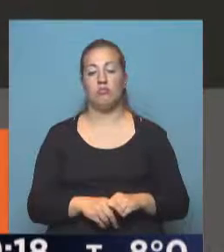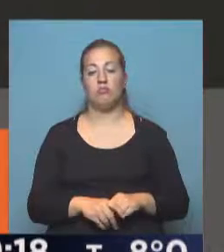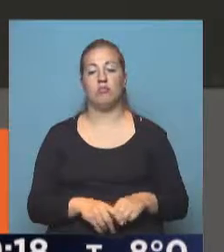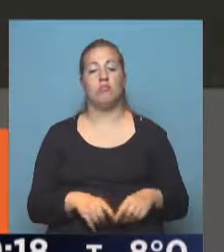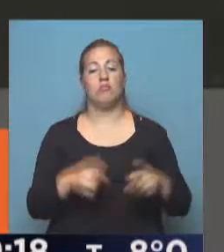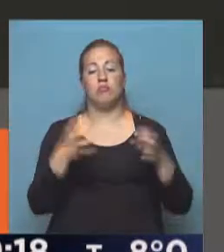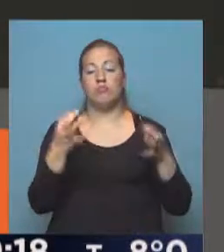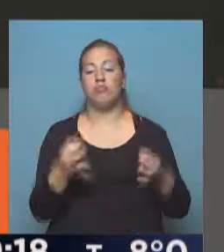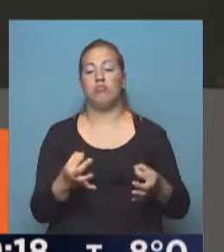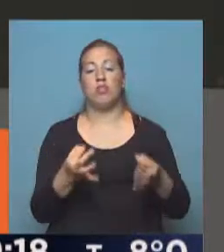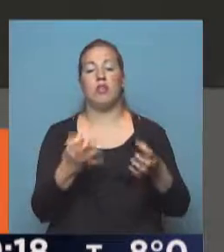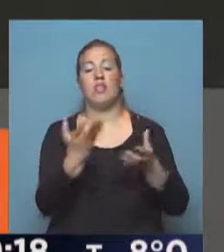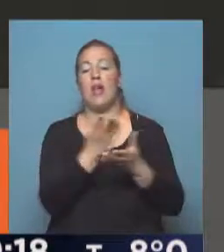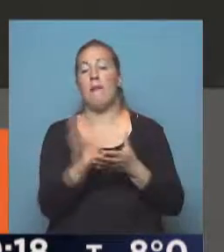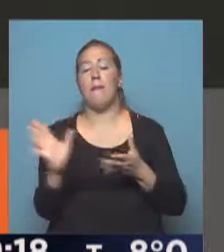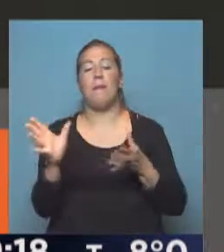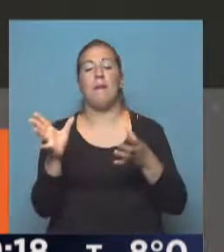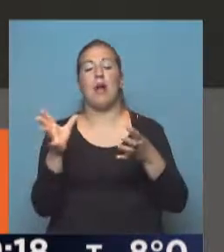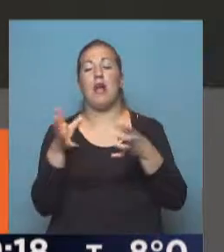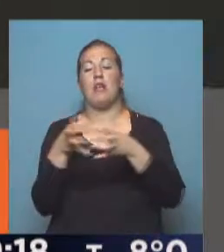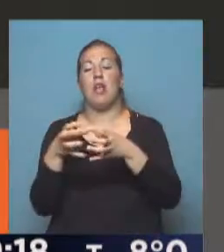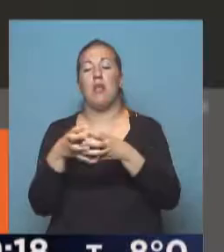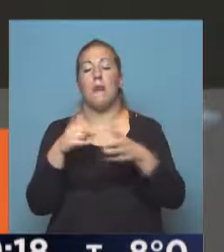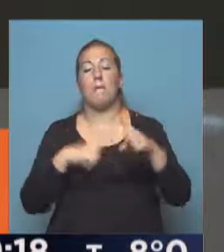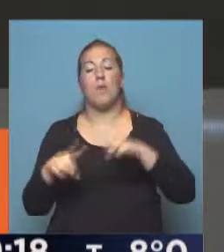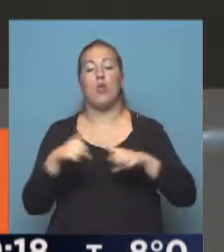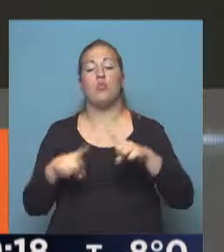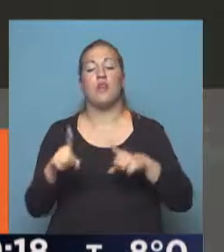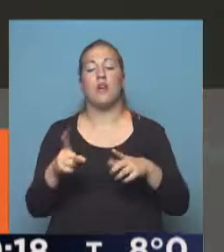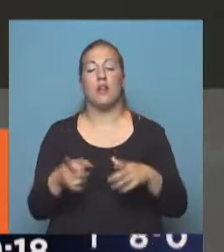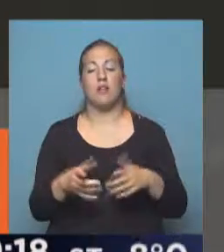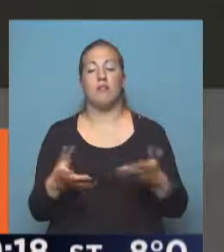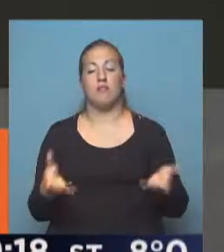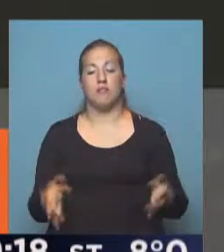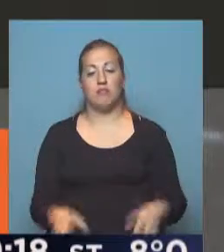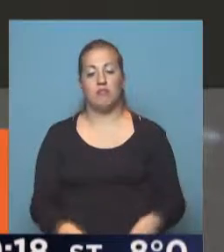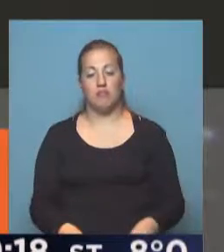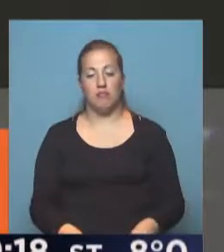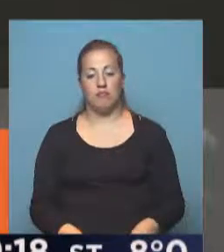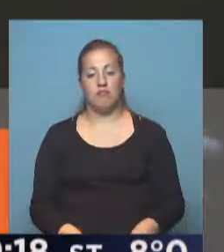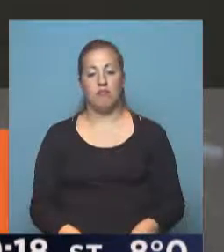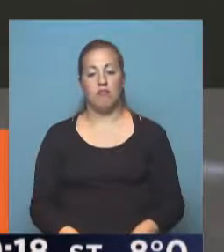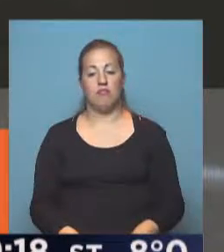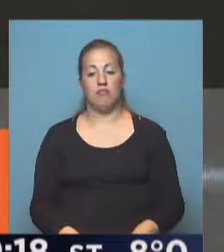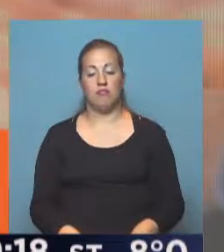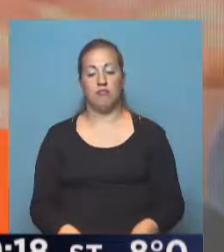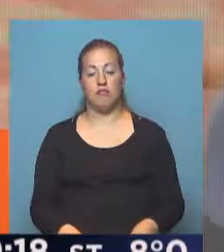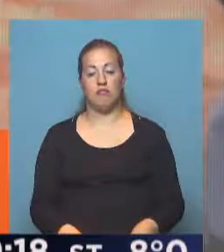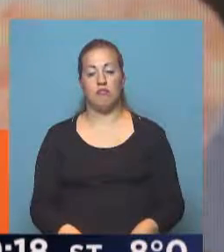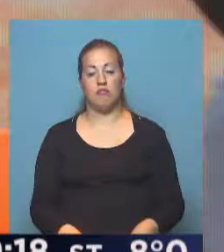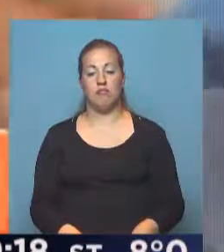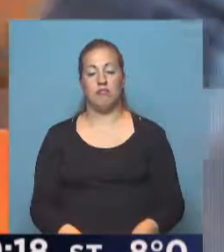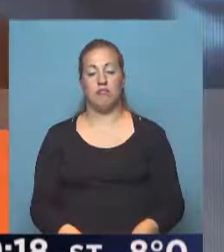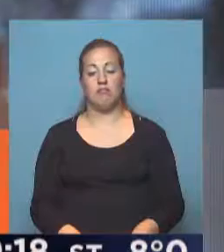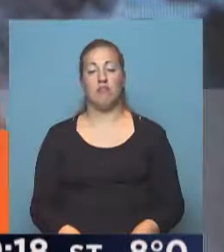de la producción de espectáculos lo hicimos de éste amando